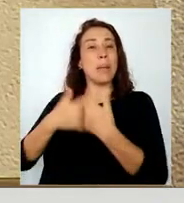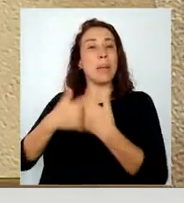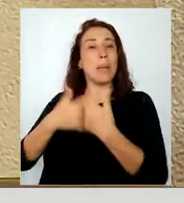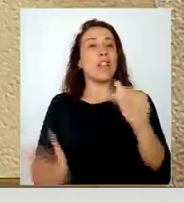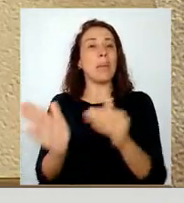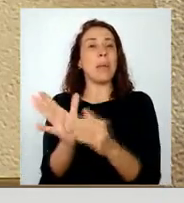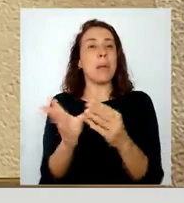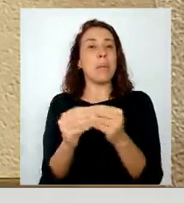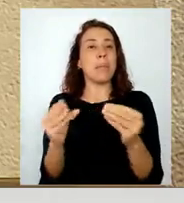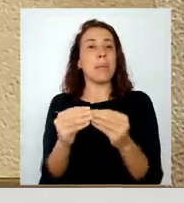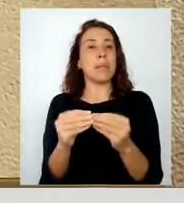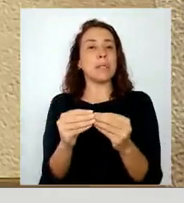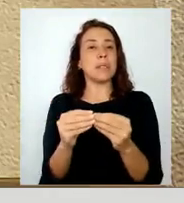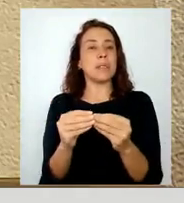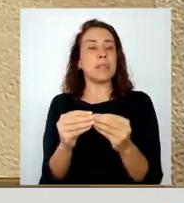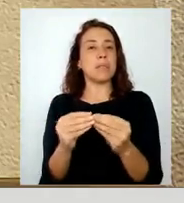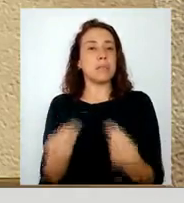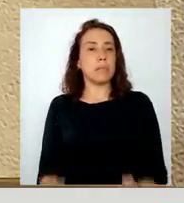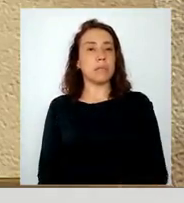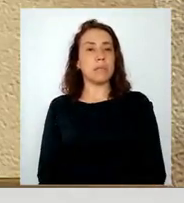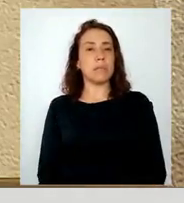eficiente o sea en